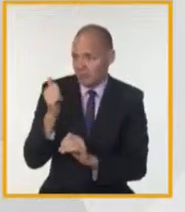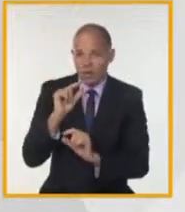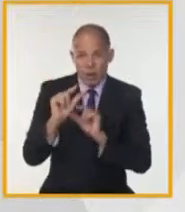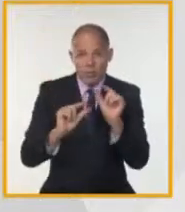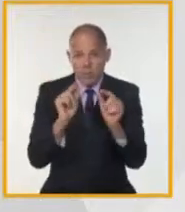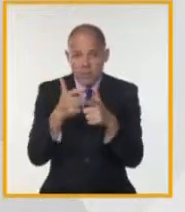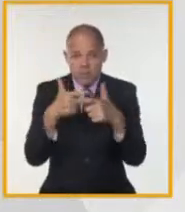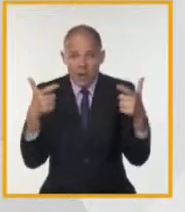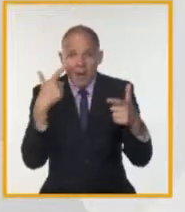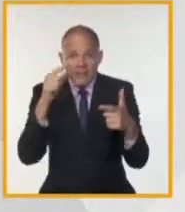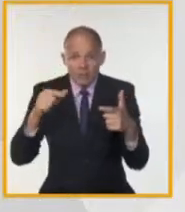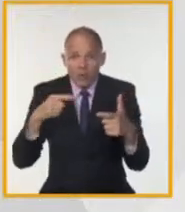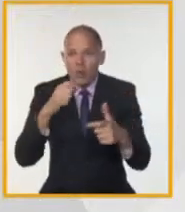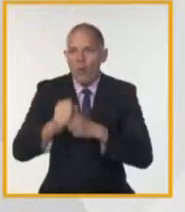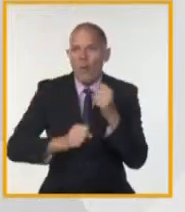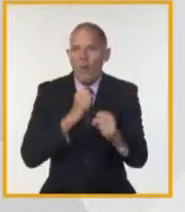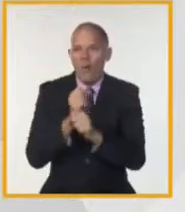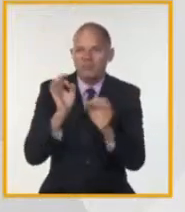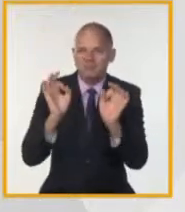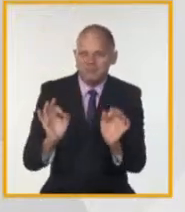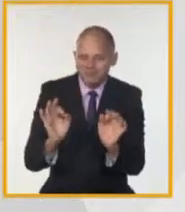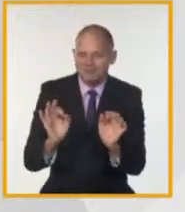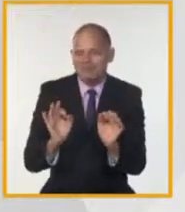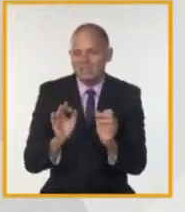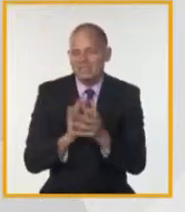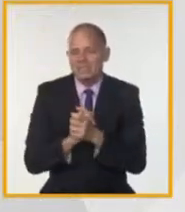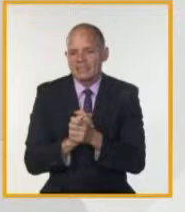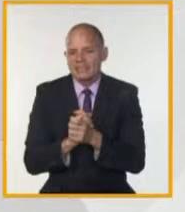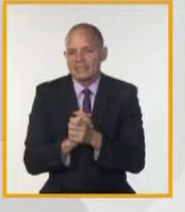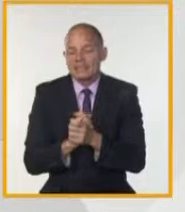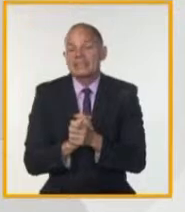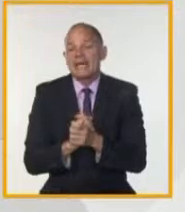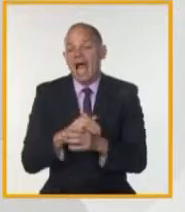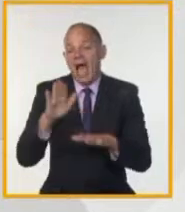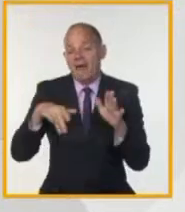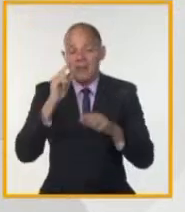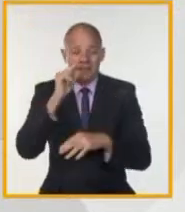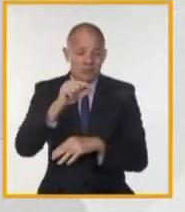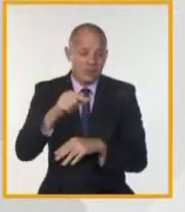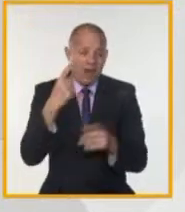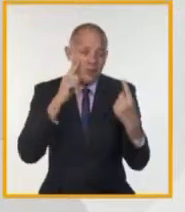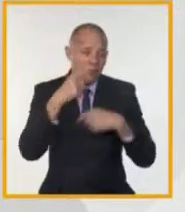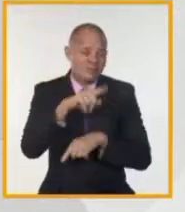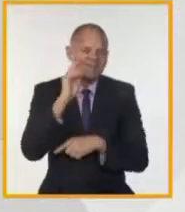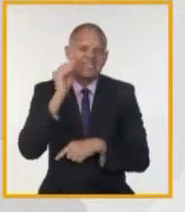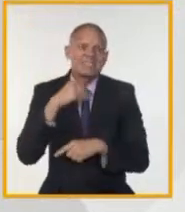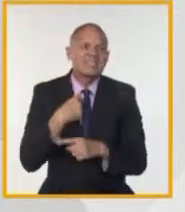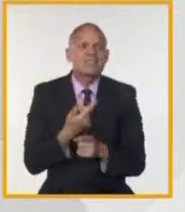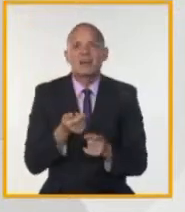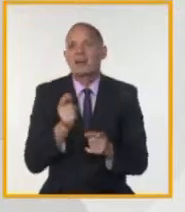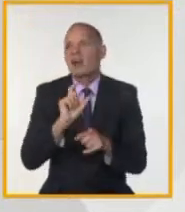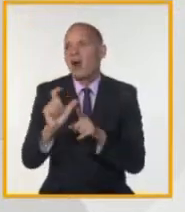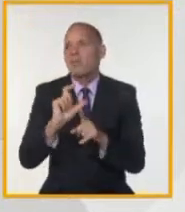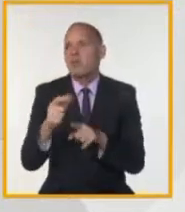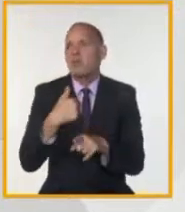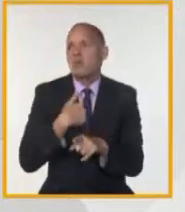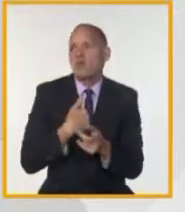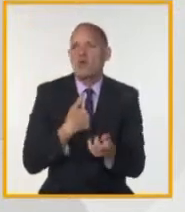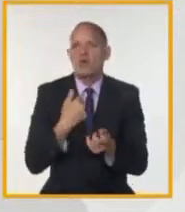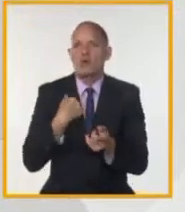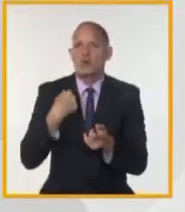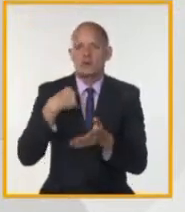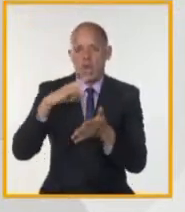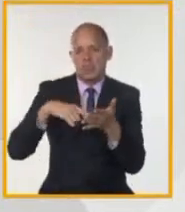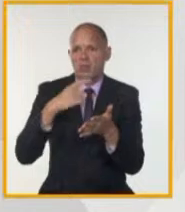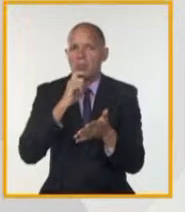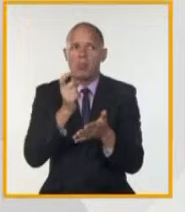municipios menos favorecidos en el tema de la bancarización, ¿no? Imagino que